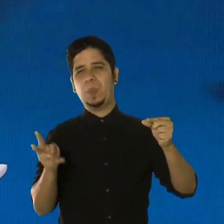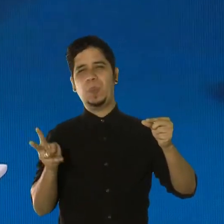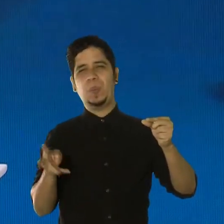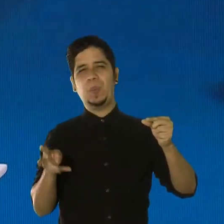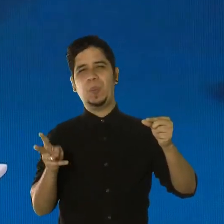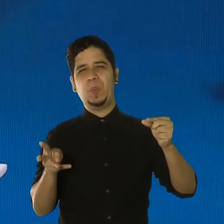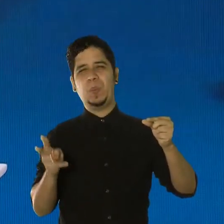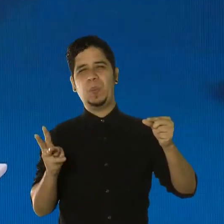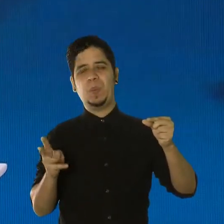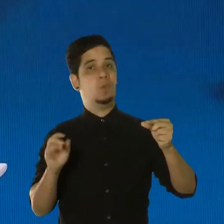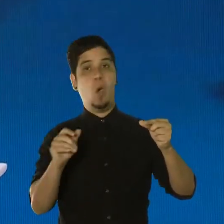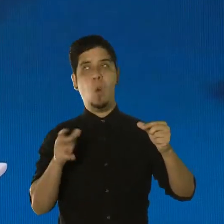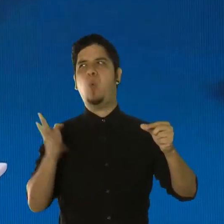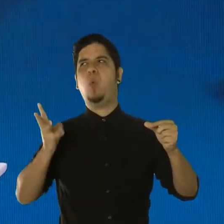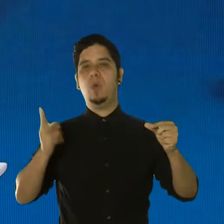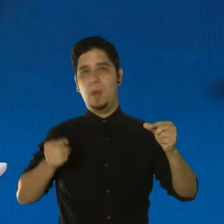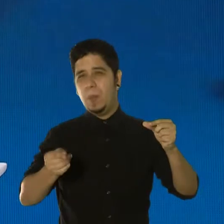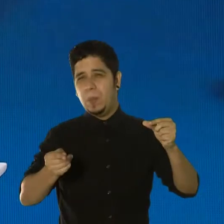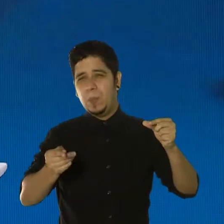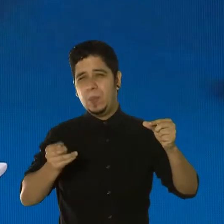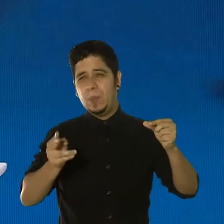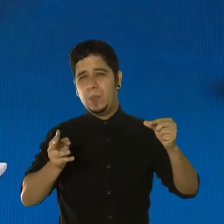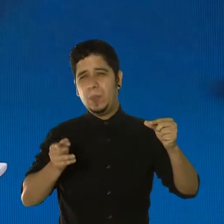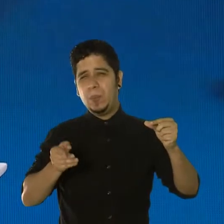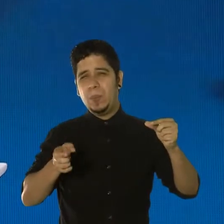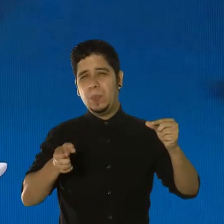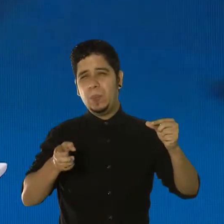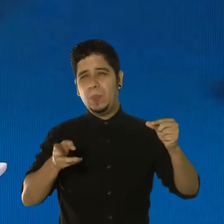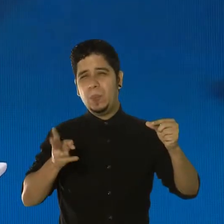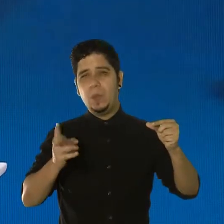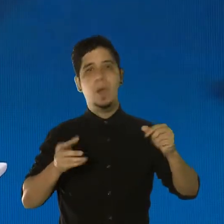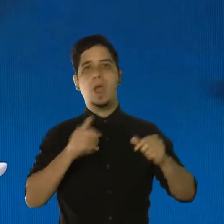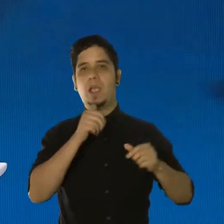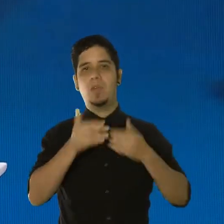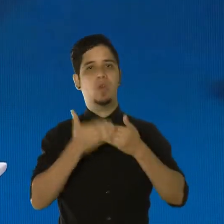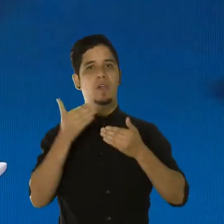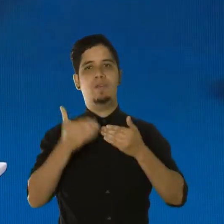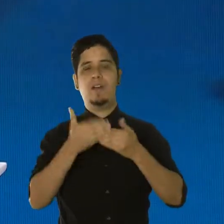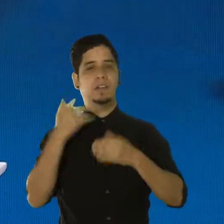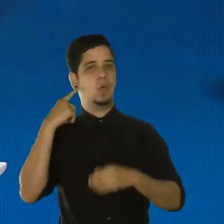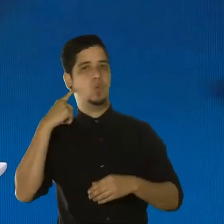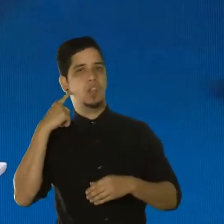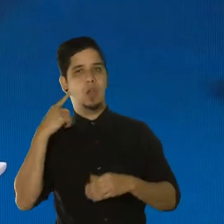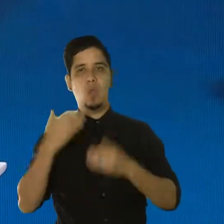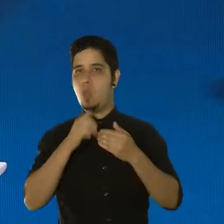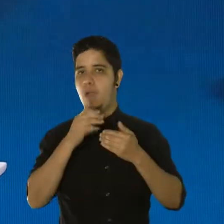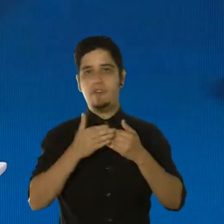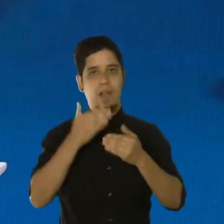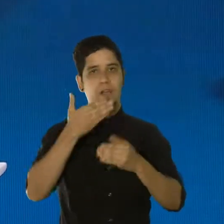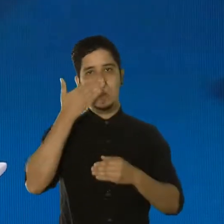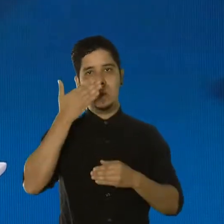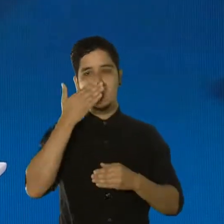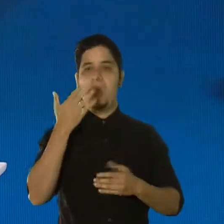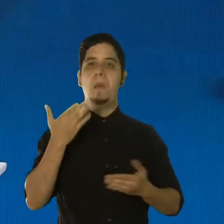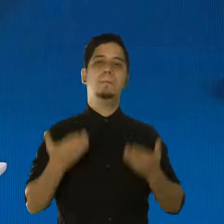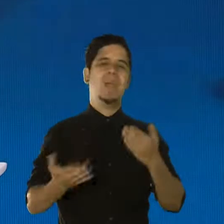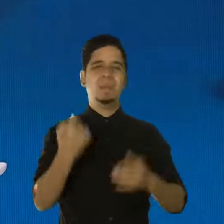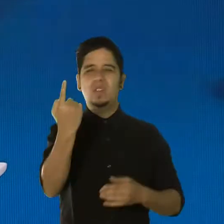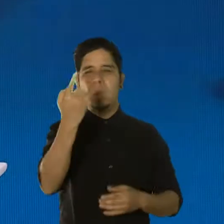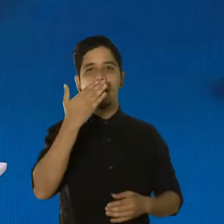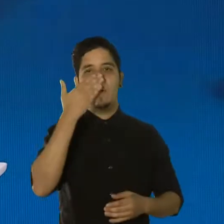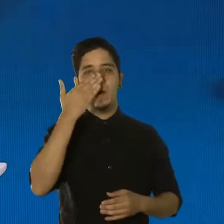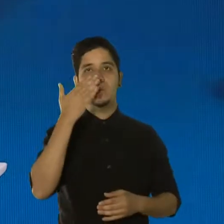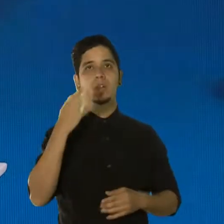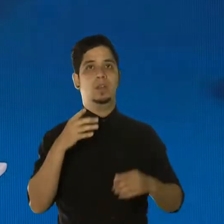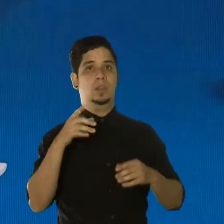una presión tan mínima y tan mínima que no es perceptible ni al oído, solo el olfato. Y si tiene que ser un